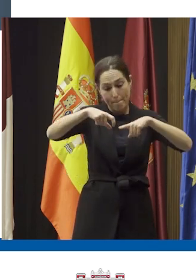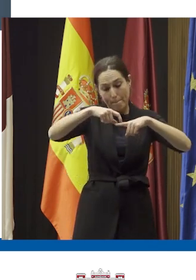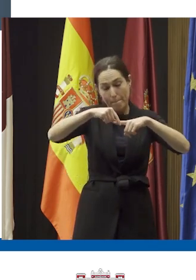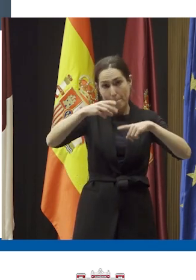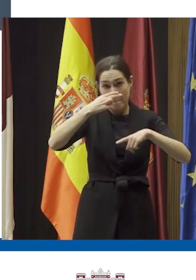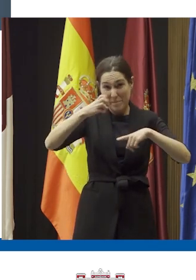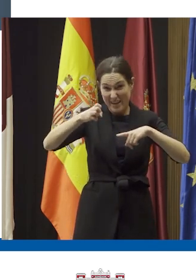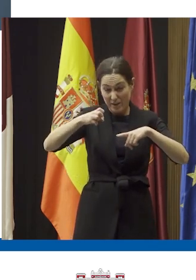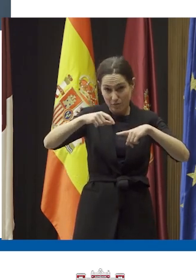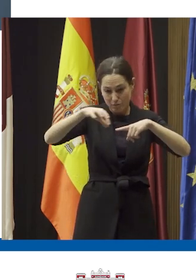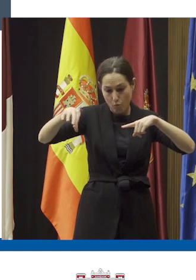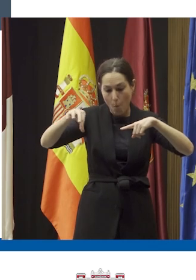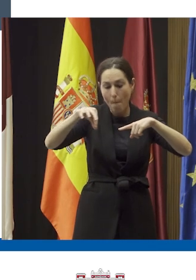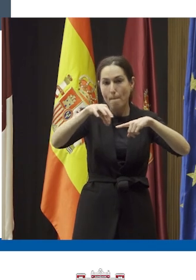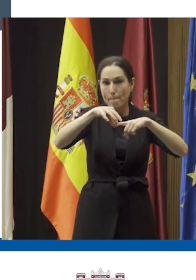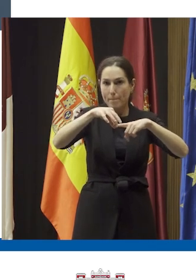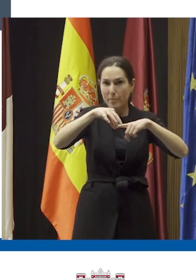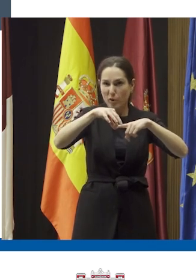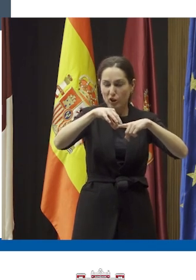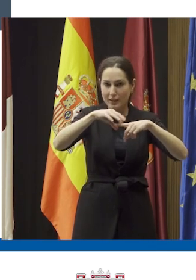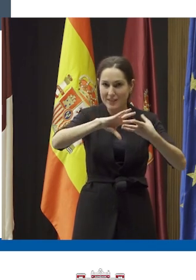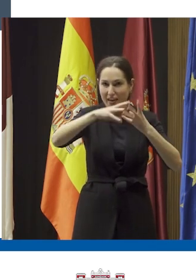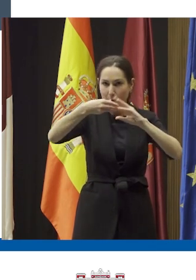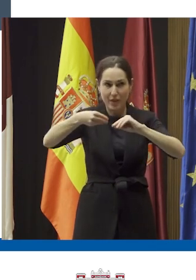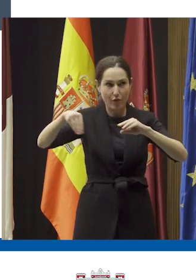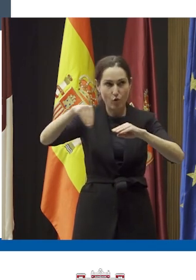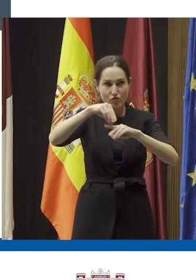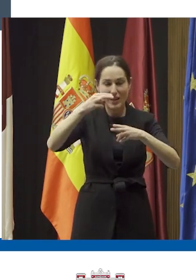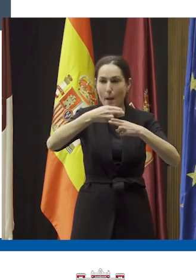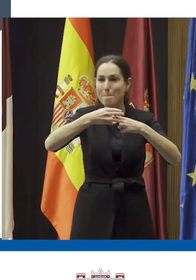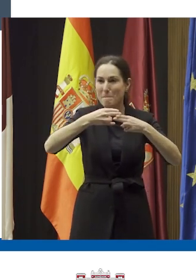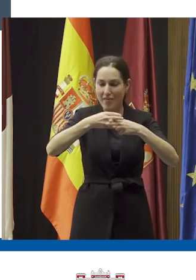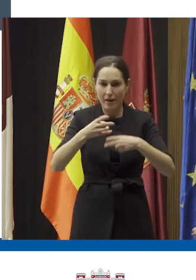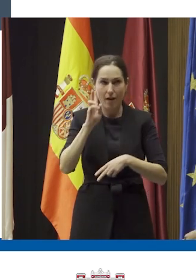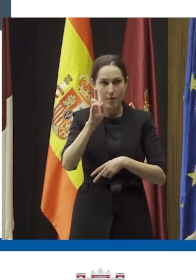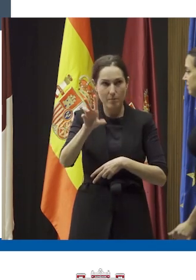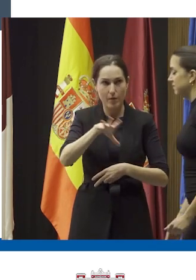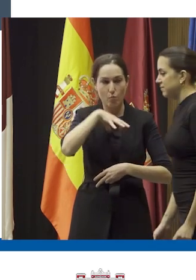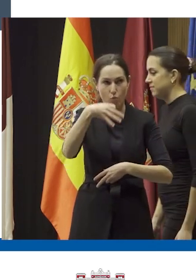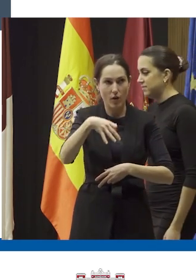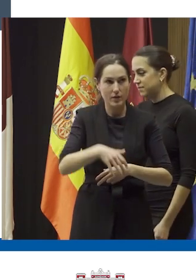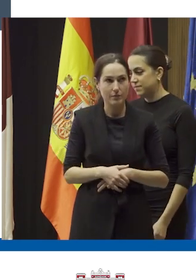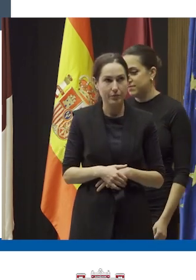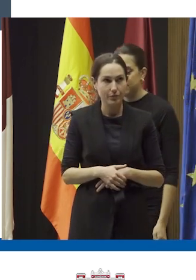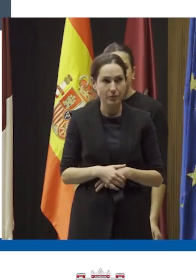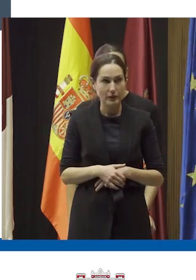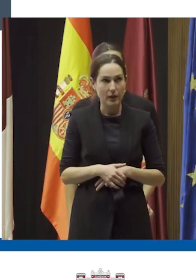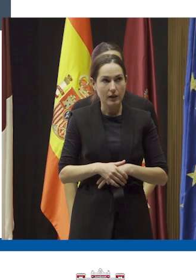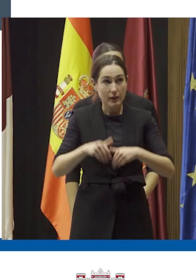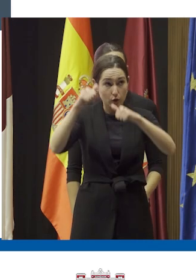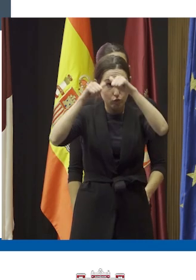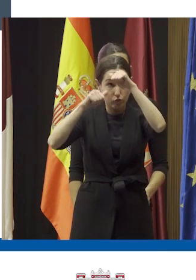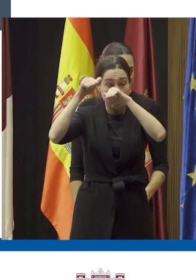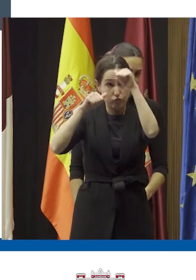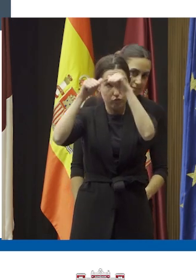pulgar del pie derecho, una prótesis de madera. En la parte baja, ¿lo ven? Ahí está. Y la cirugía ocular. La